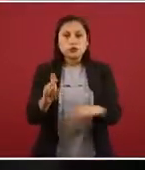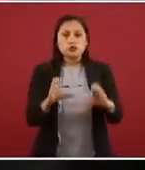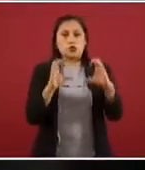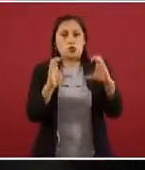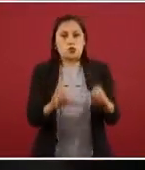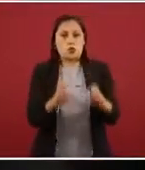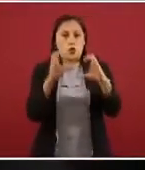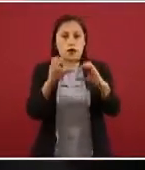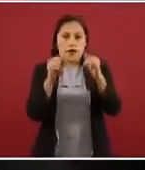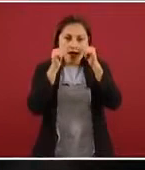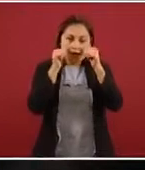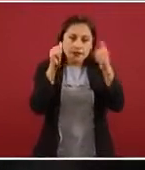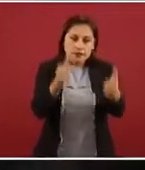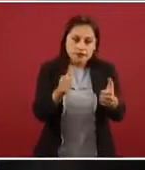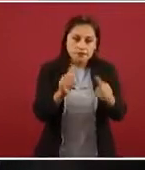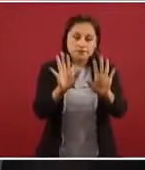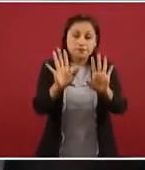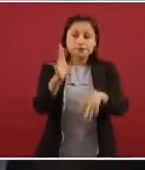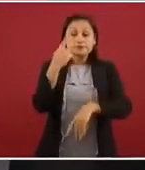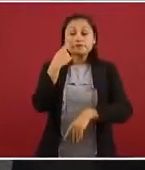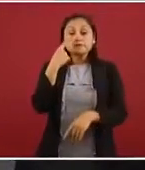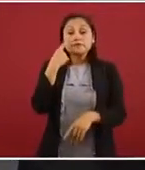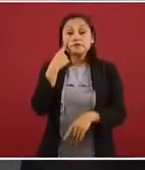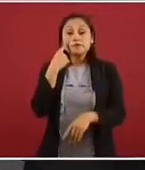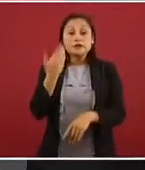¿Qué pasaba